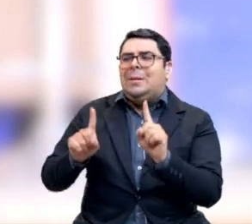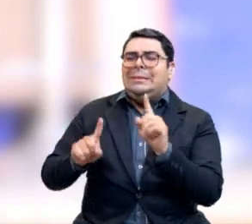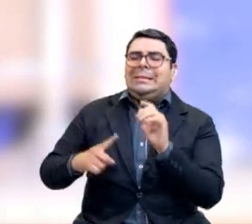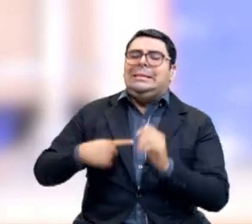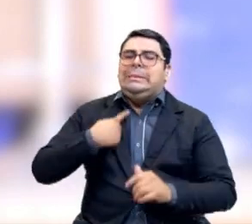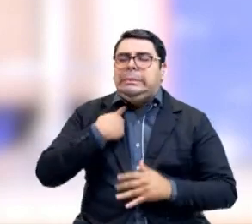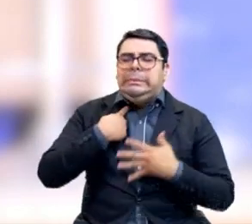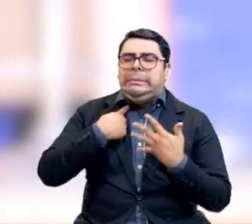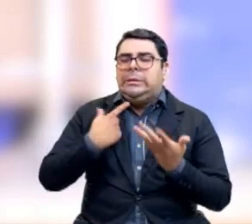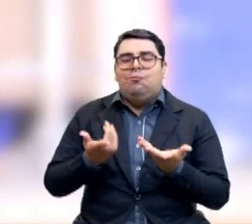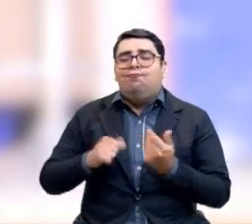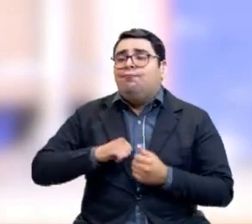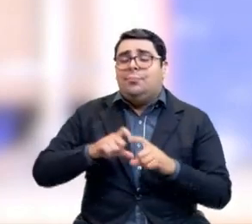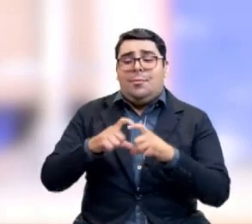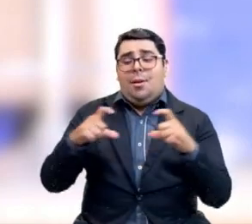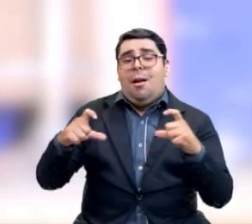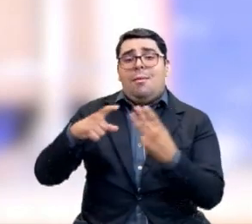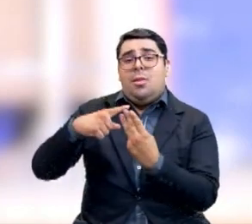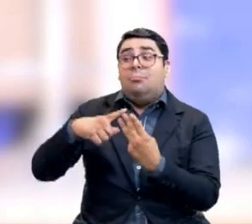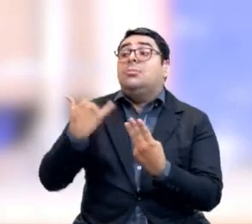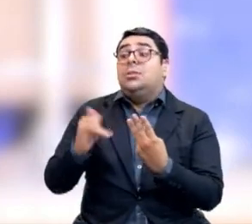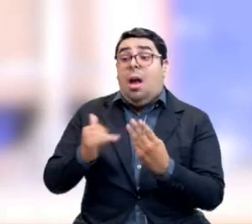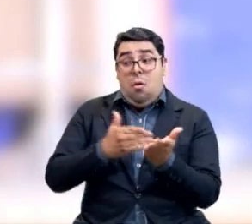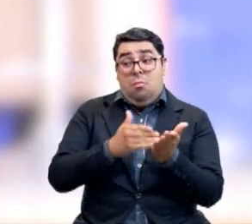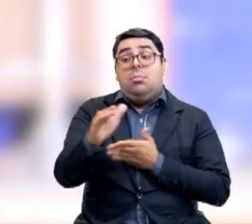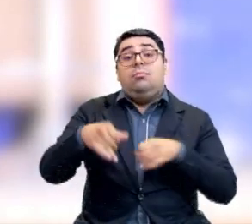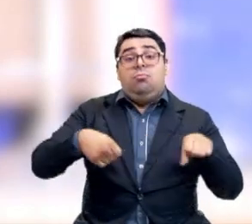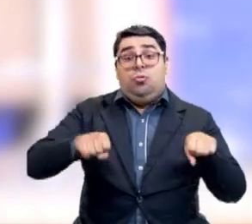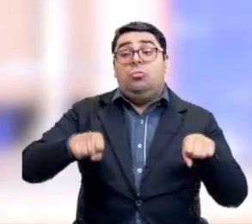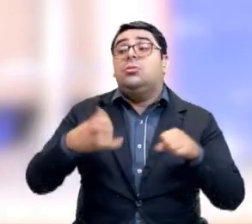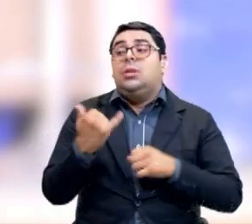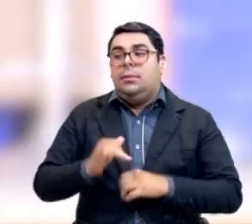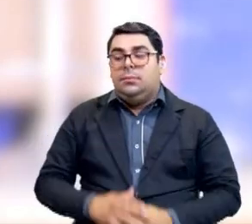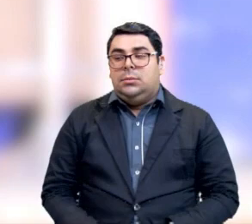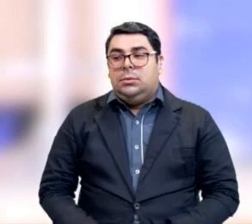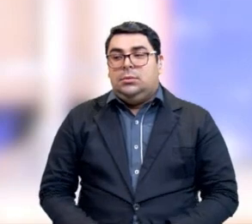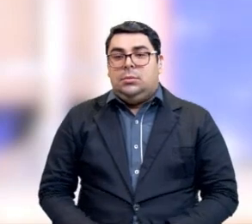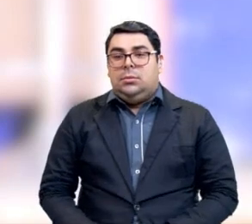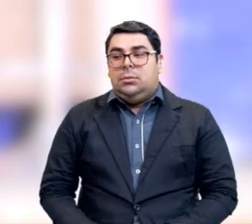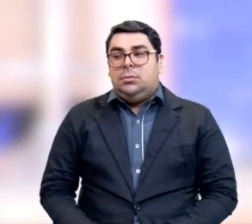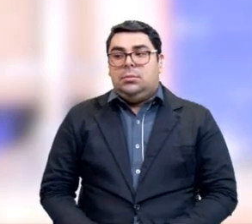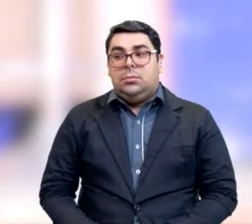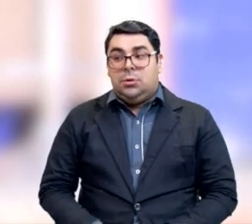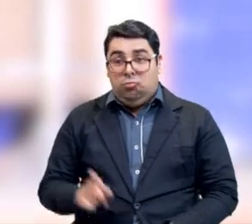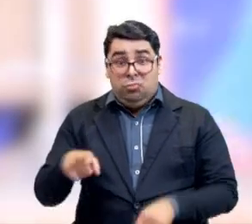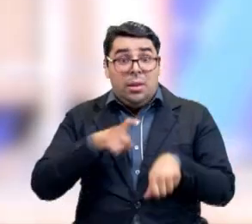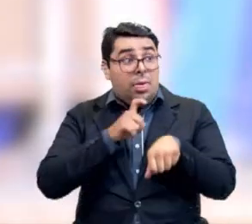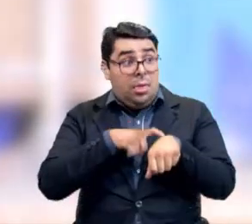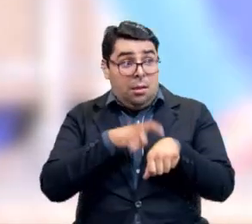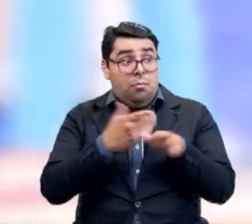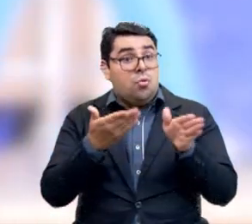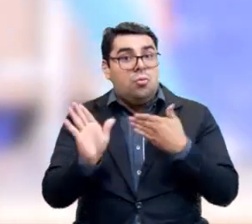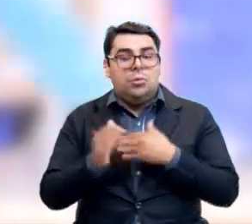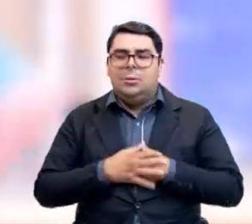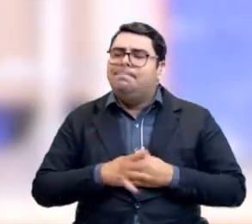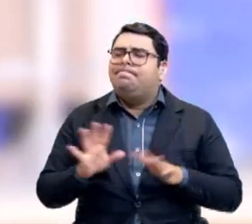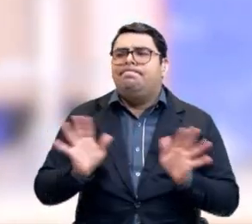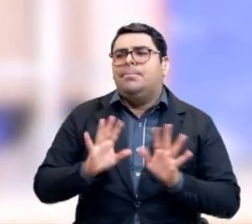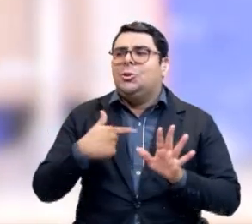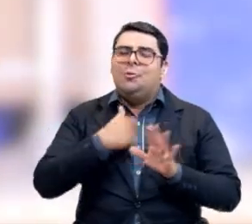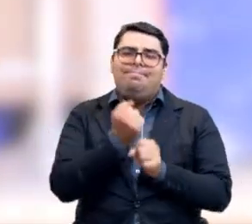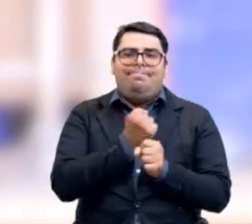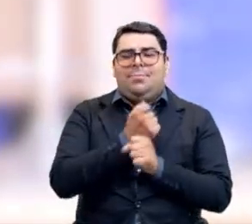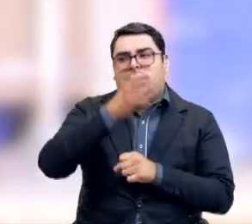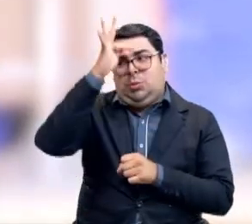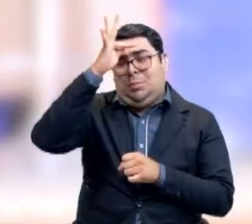porque obviamente no tengo la licencia, porque yo ya tengo moto y todo. ¿Y tienes tiempo? No, es que yo trabajo en un hospital y me